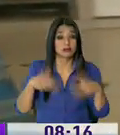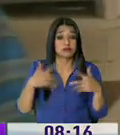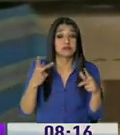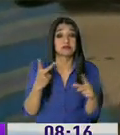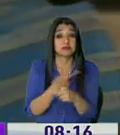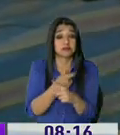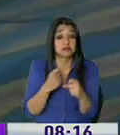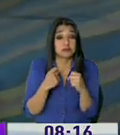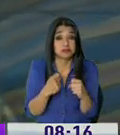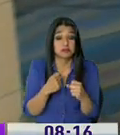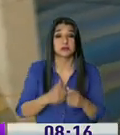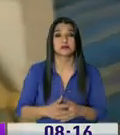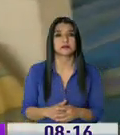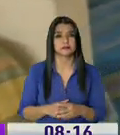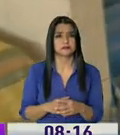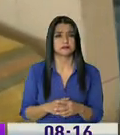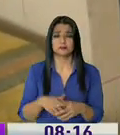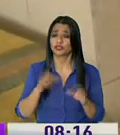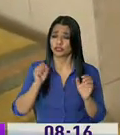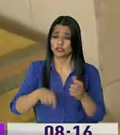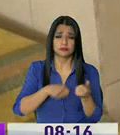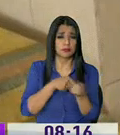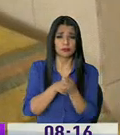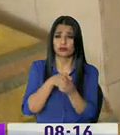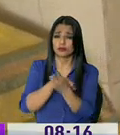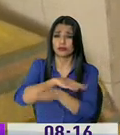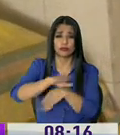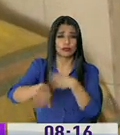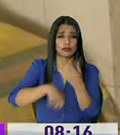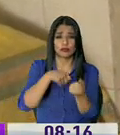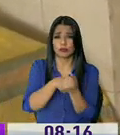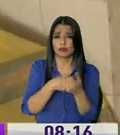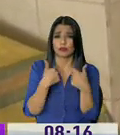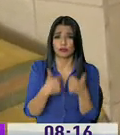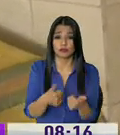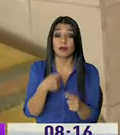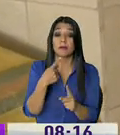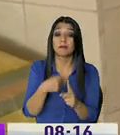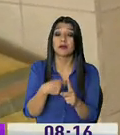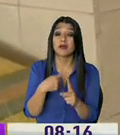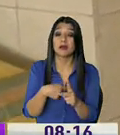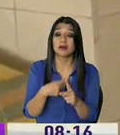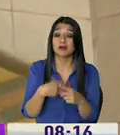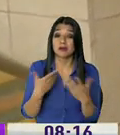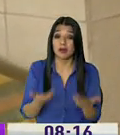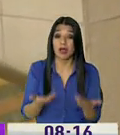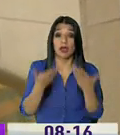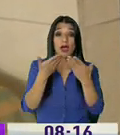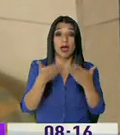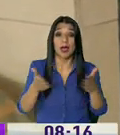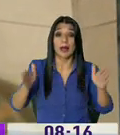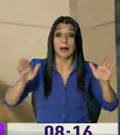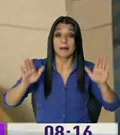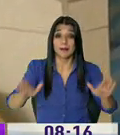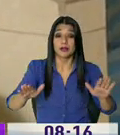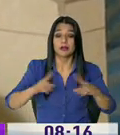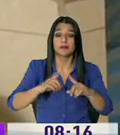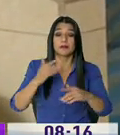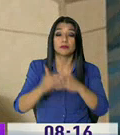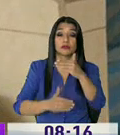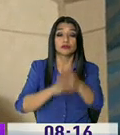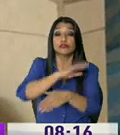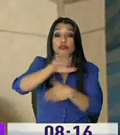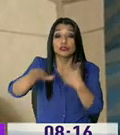enfermedad, y hay una colaboración total de parte de los ciudadanos. El mercado, pues, al reabrirse, y este es un proceso de todos los mercados,